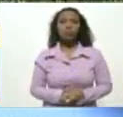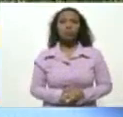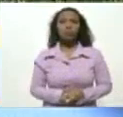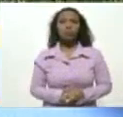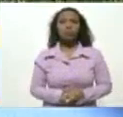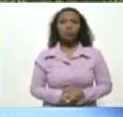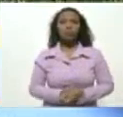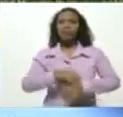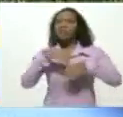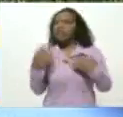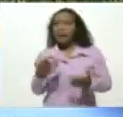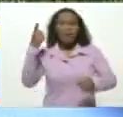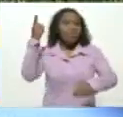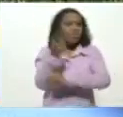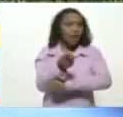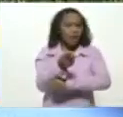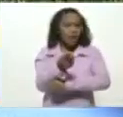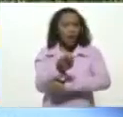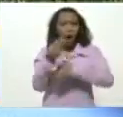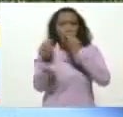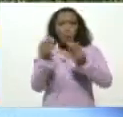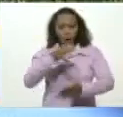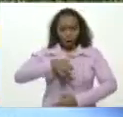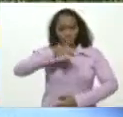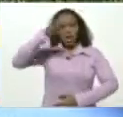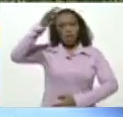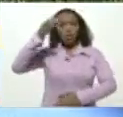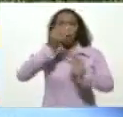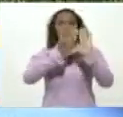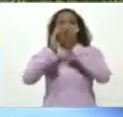Que debe ser el espíritu de las comunas,